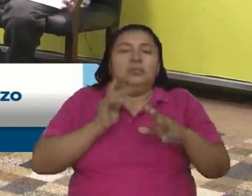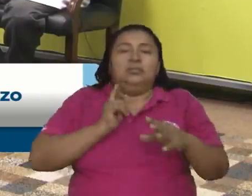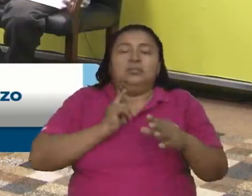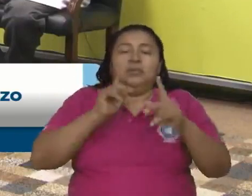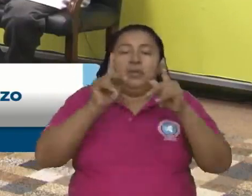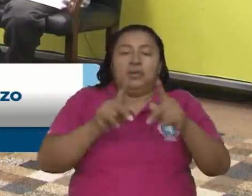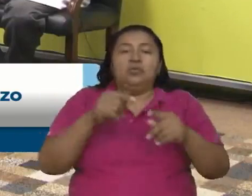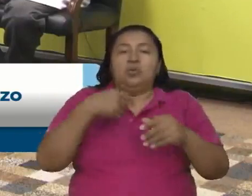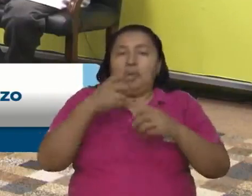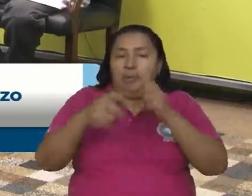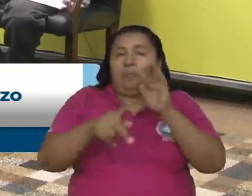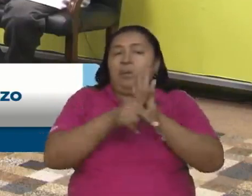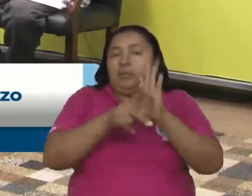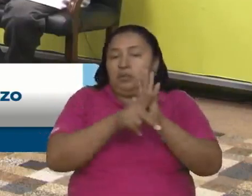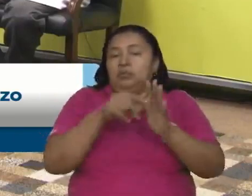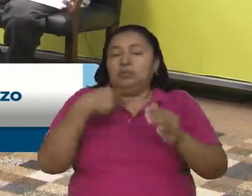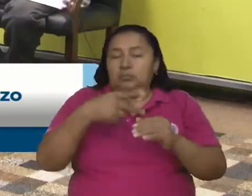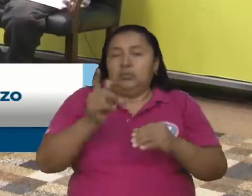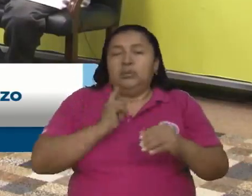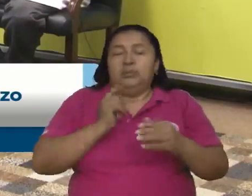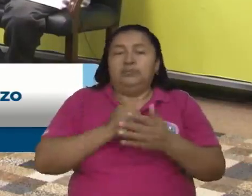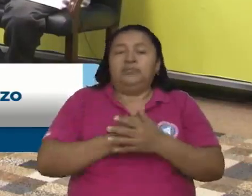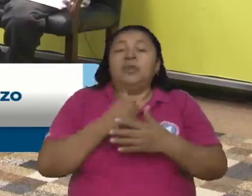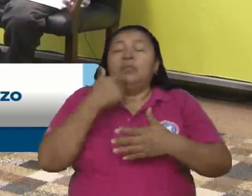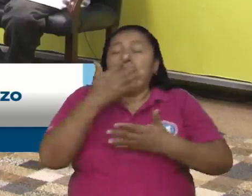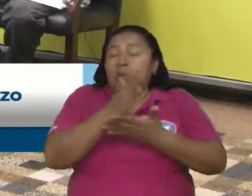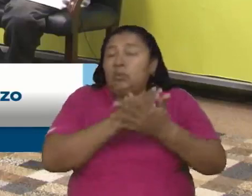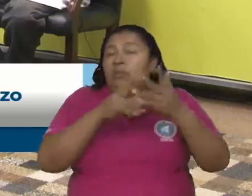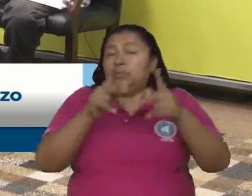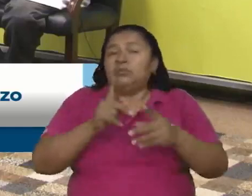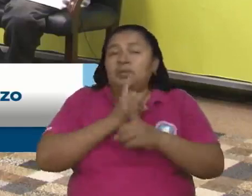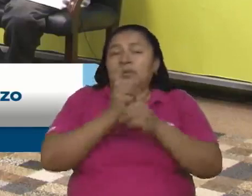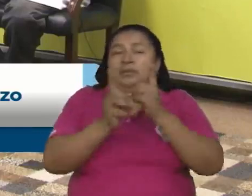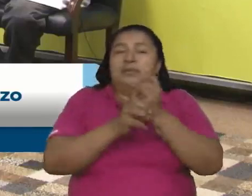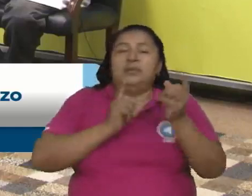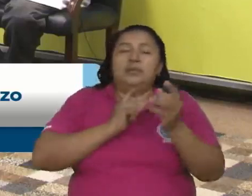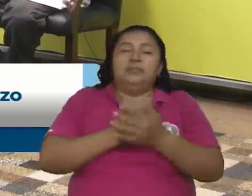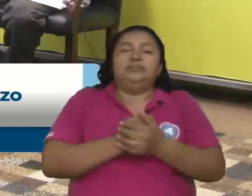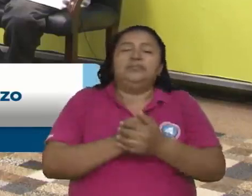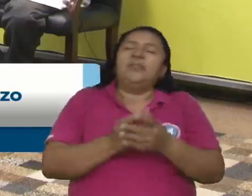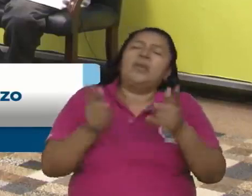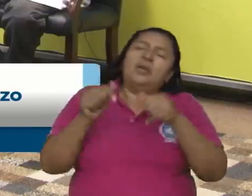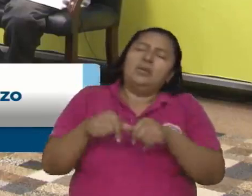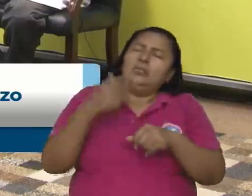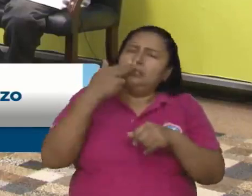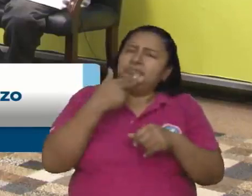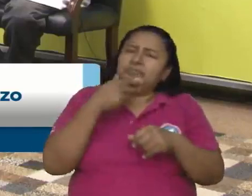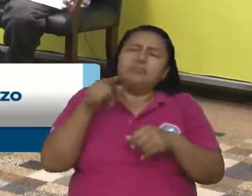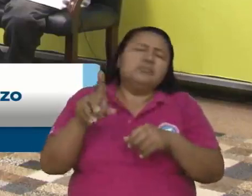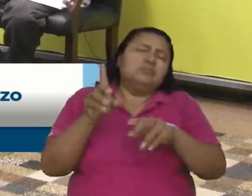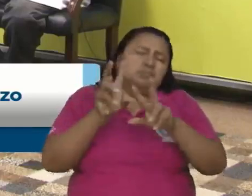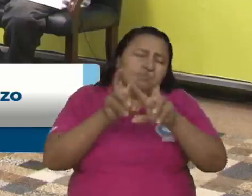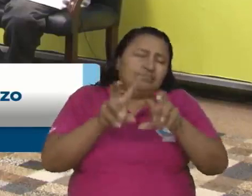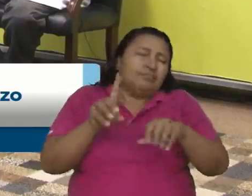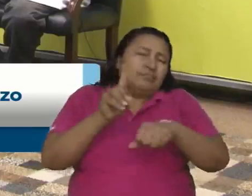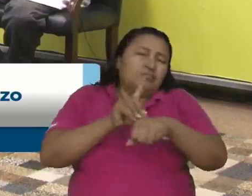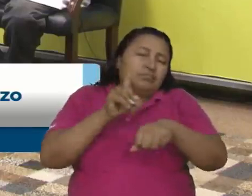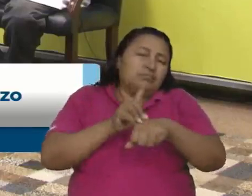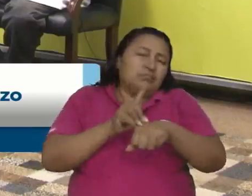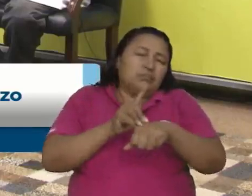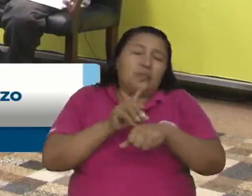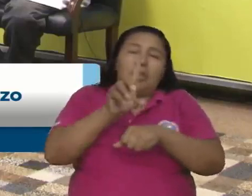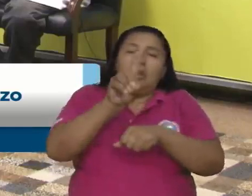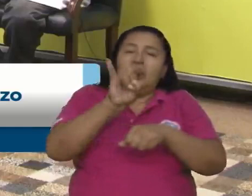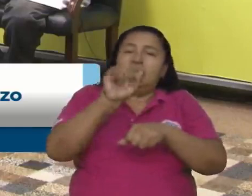es uno de los factores de la triada. Entonces, todas esas pacientes deberían de recibirlo. Ahora, ¿cuál es el diagnóstico que ustedes hacen, doctor? ¿No